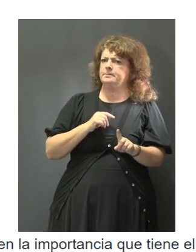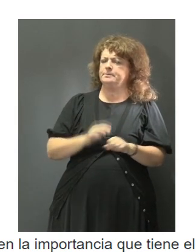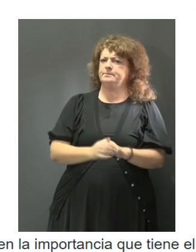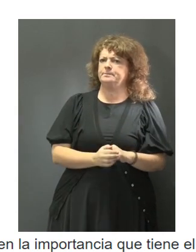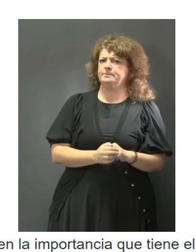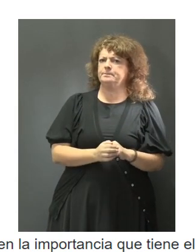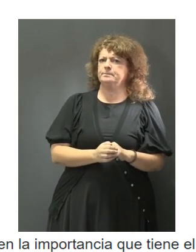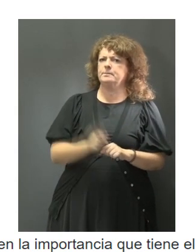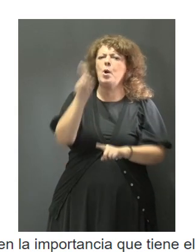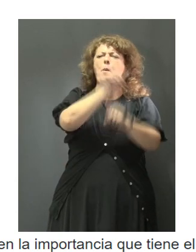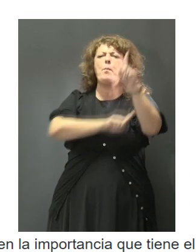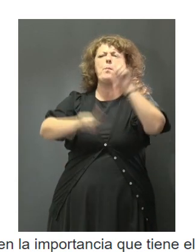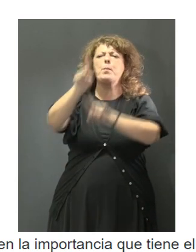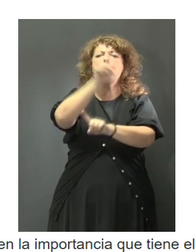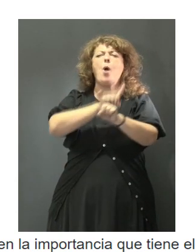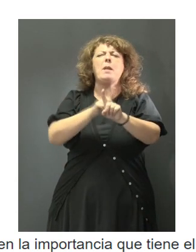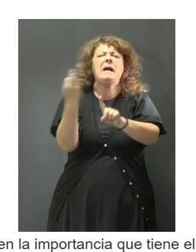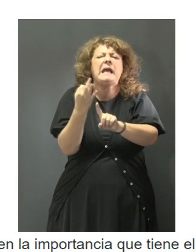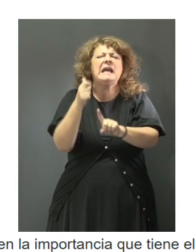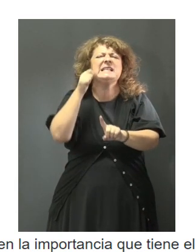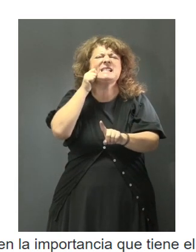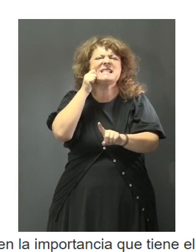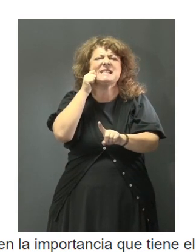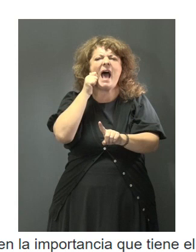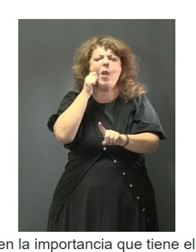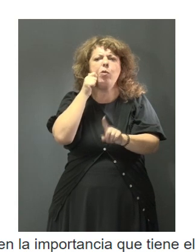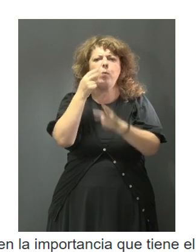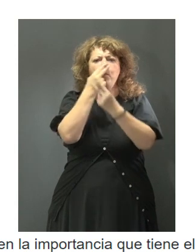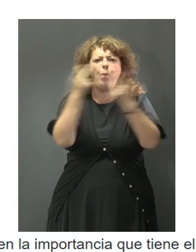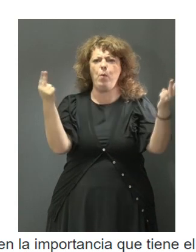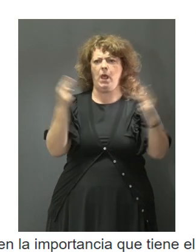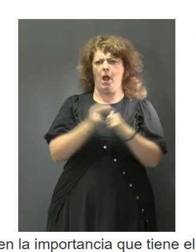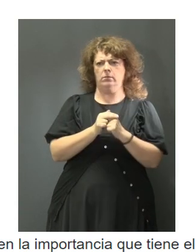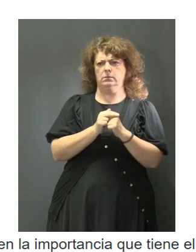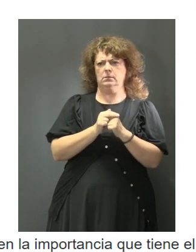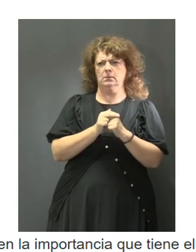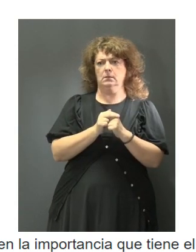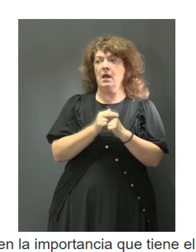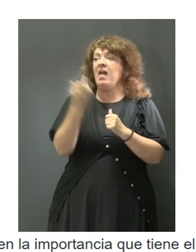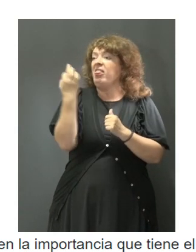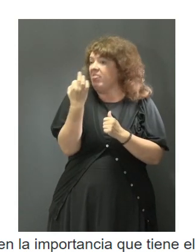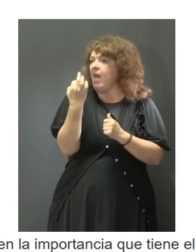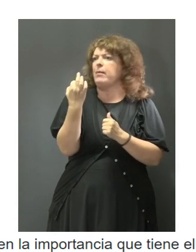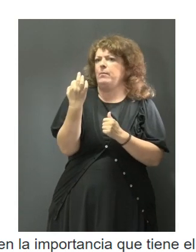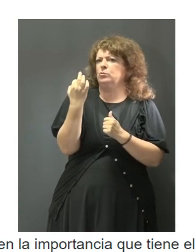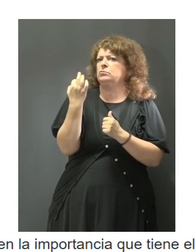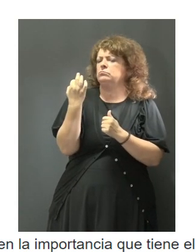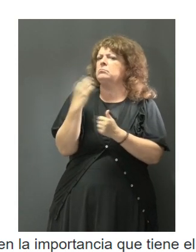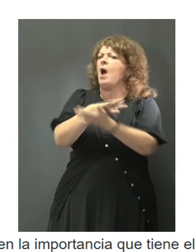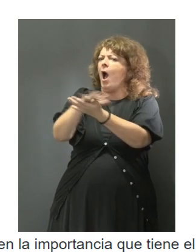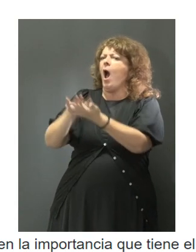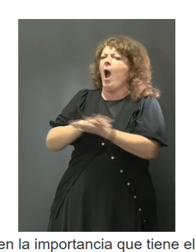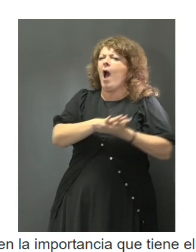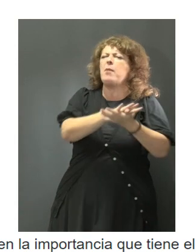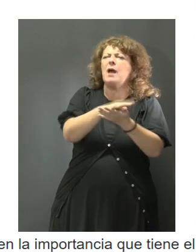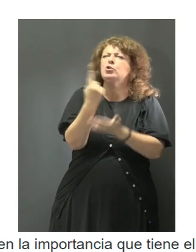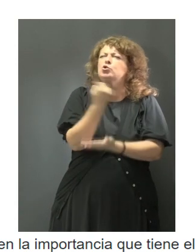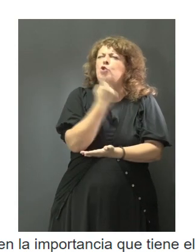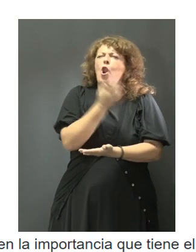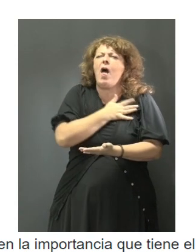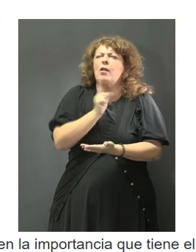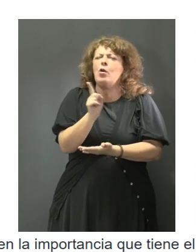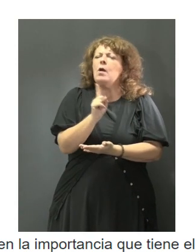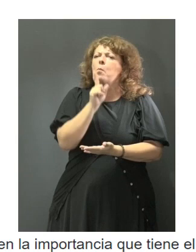de salud pública, como se ha dicho. Hay que hablar sobre soledad no deseada porque nos